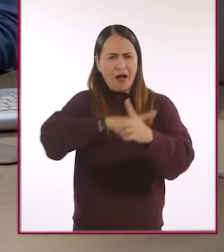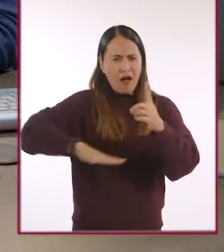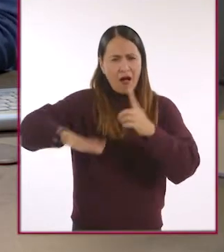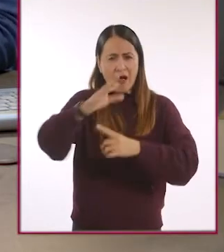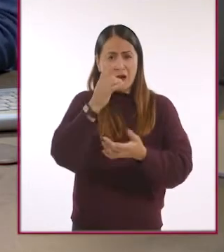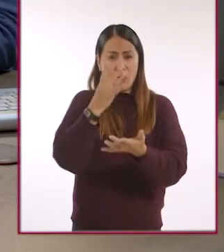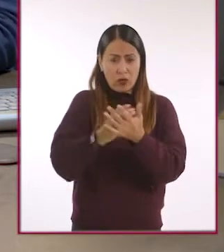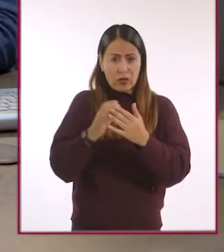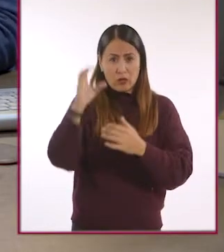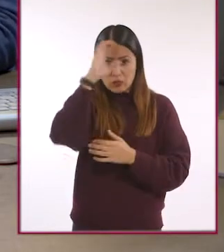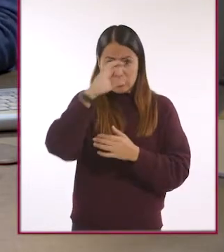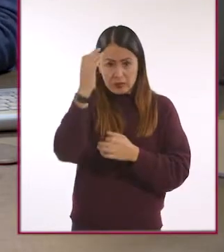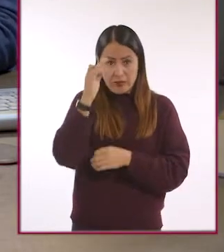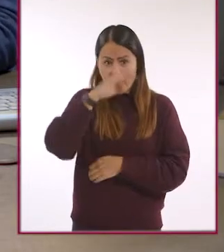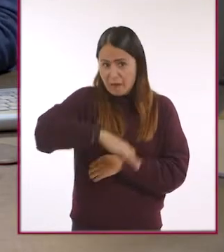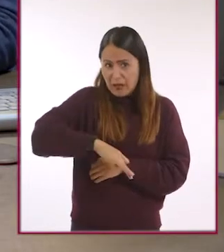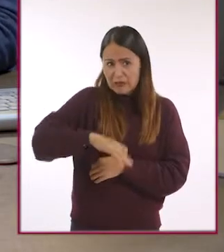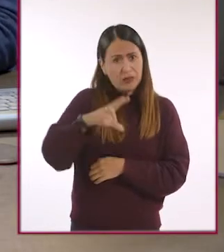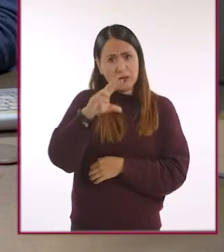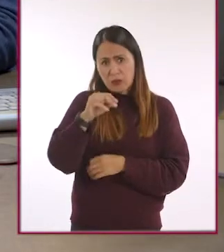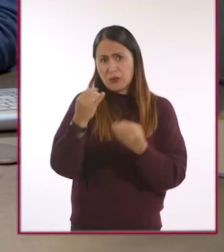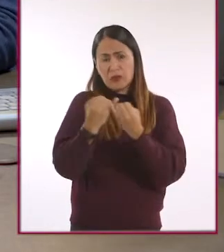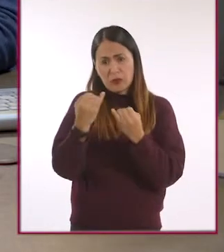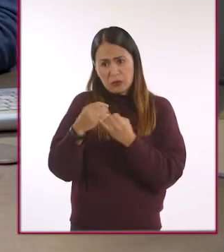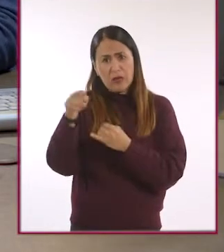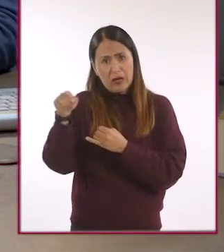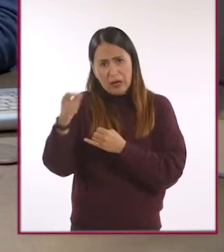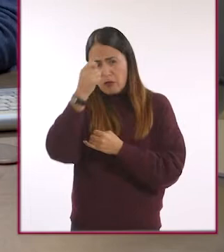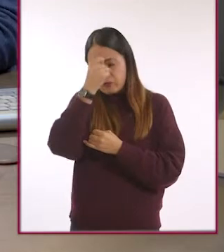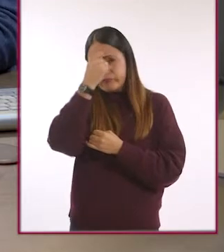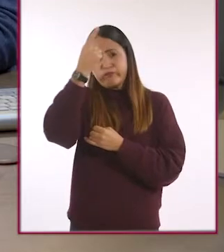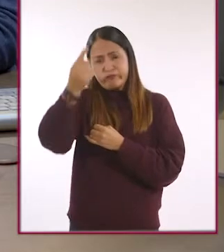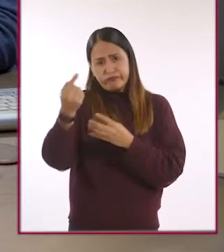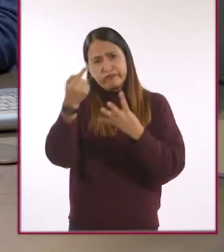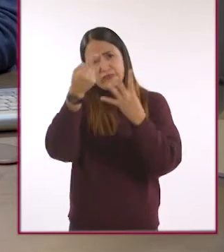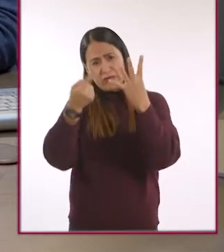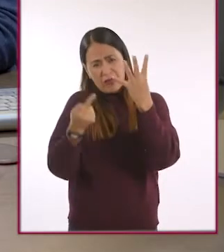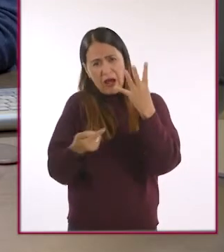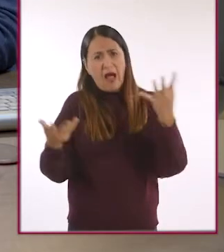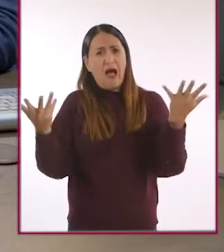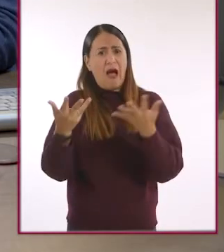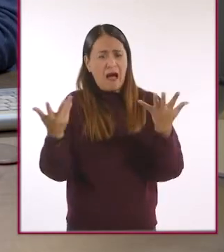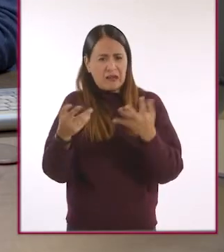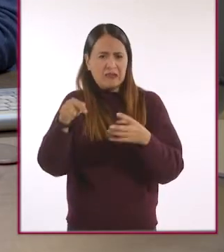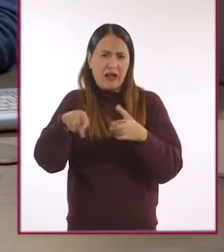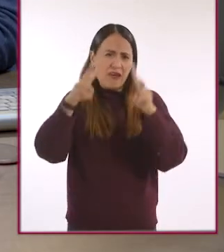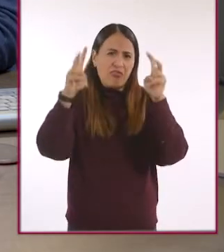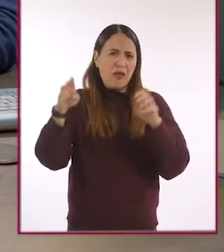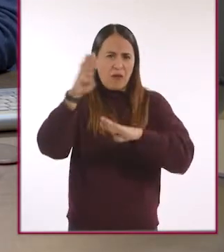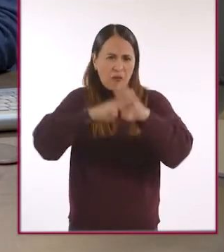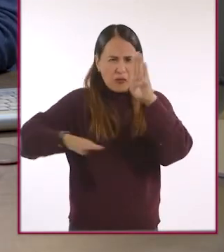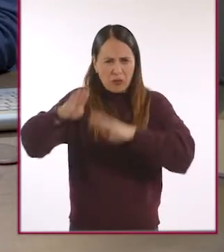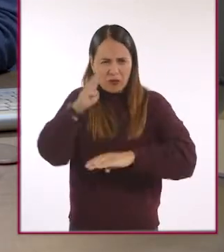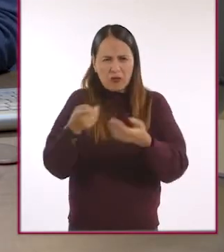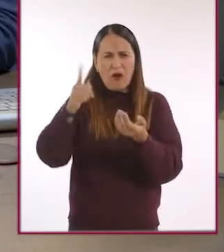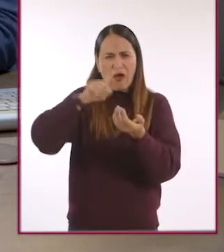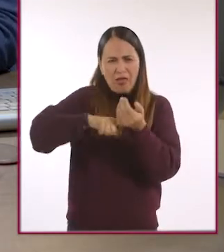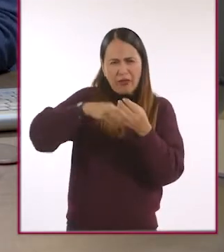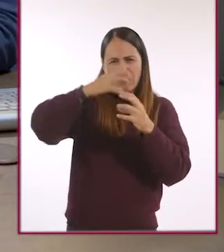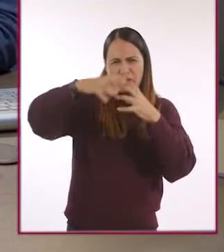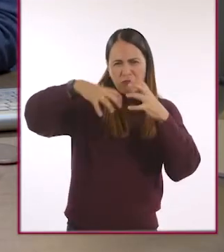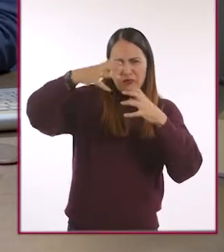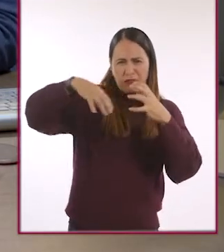efectos especiales. Incluso la creatividad de nuestro amigo Fernando se ha explayado hacia un universo biológico y uno molecular.